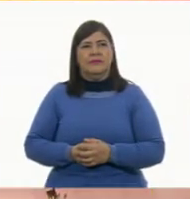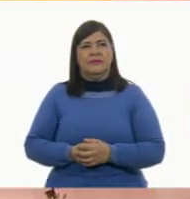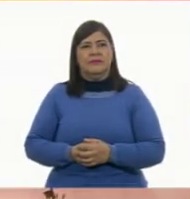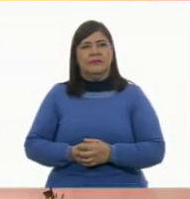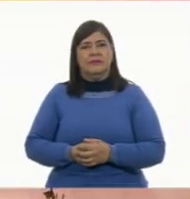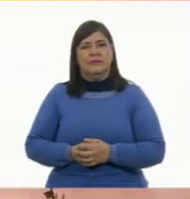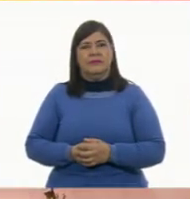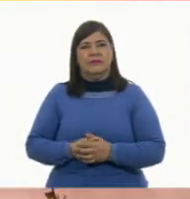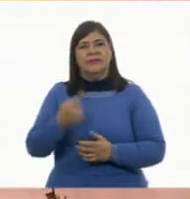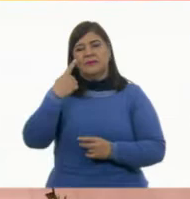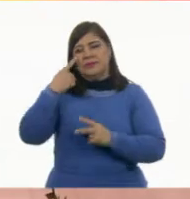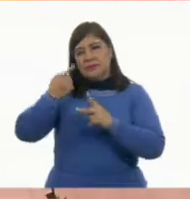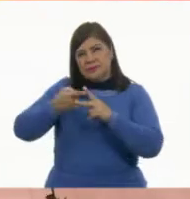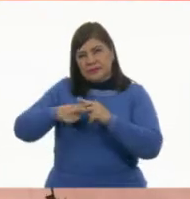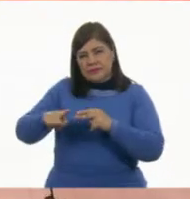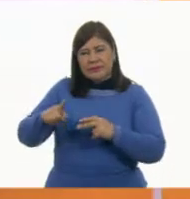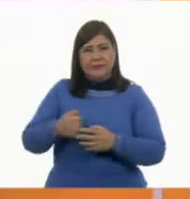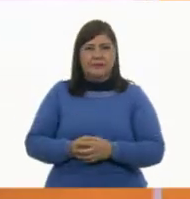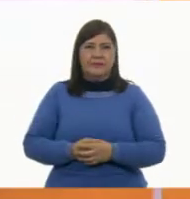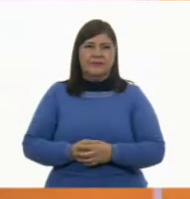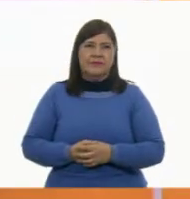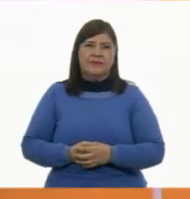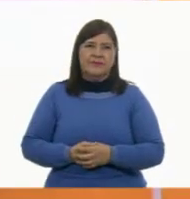vamos a empezar.